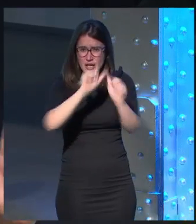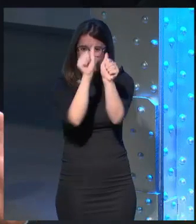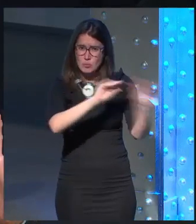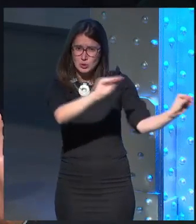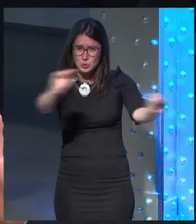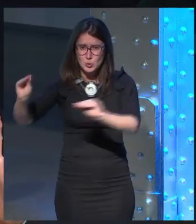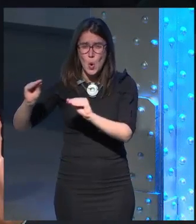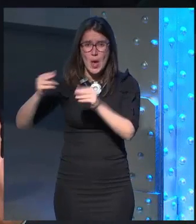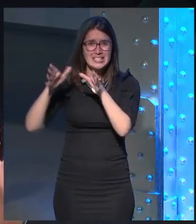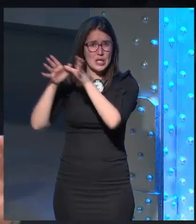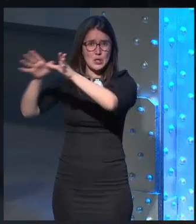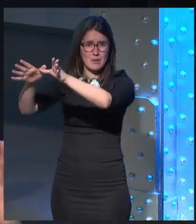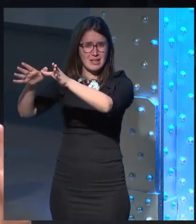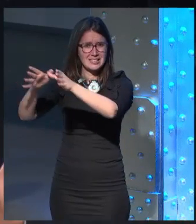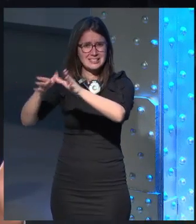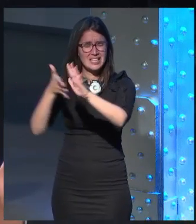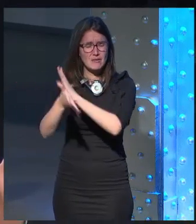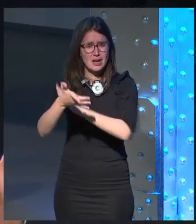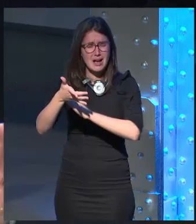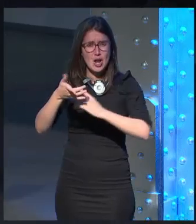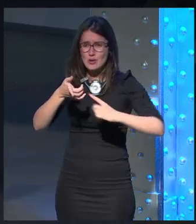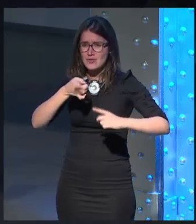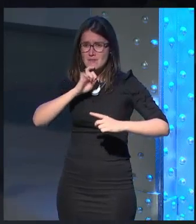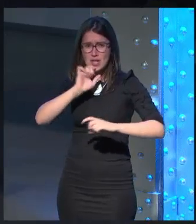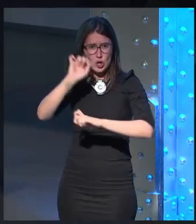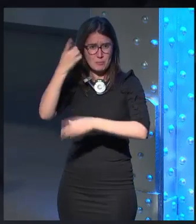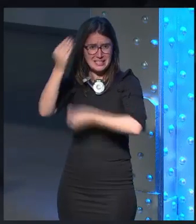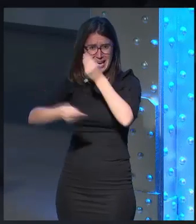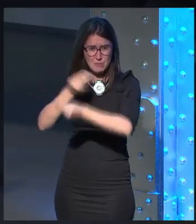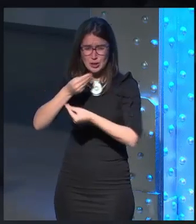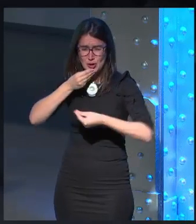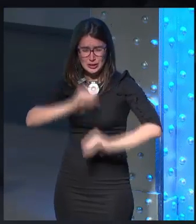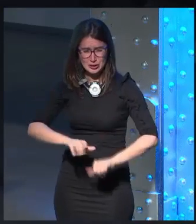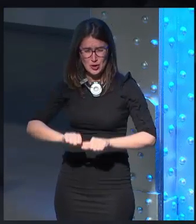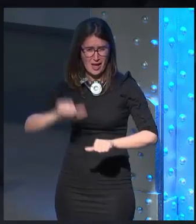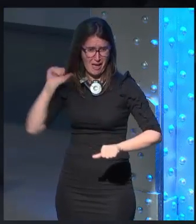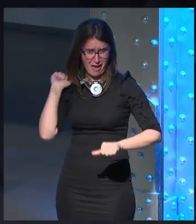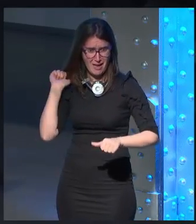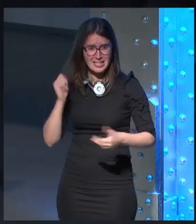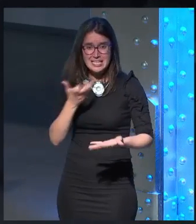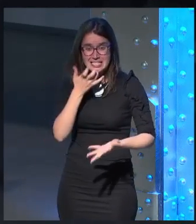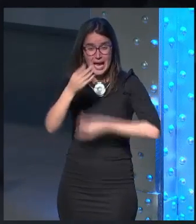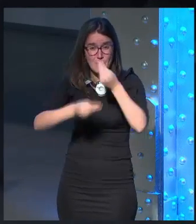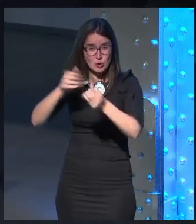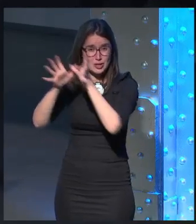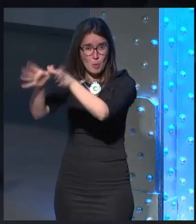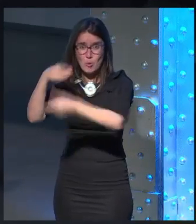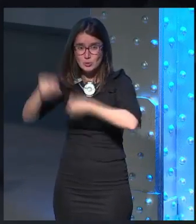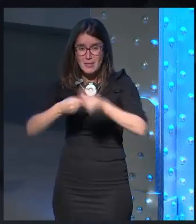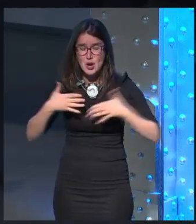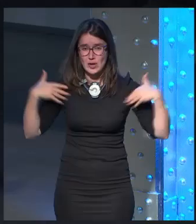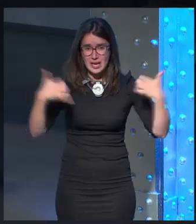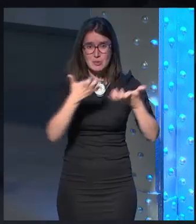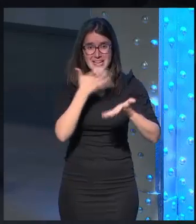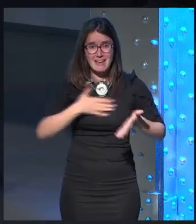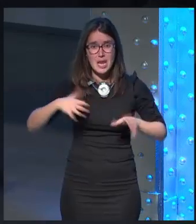estación espacial es lo más difícil que hemos hecho en la historia, sin lugar a dudas. Y si podemos hacer esto, podemos hacer cualquier cosa. Si queremos ir a Marte,